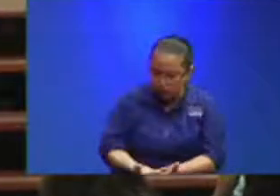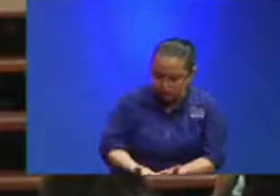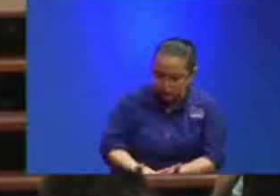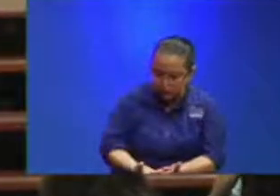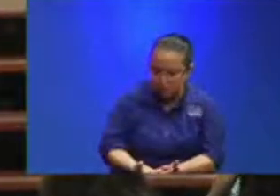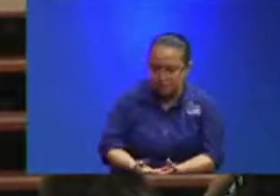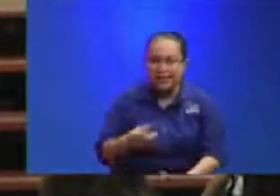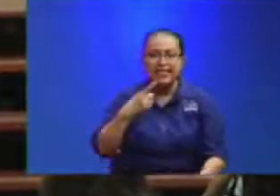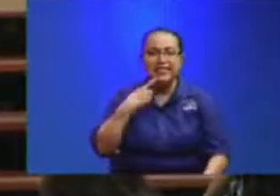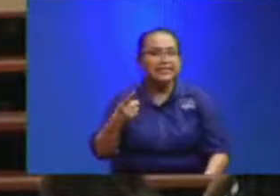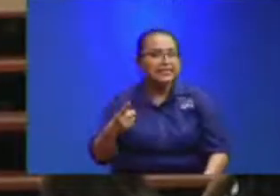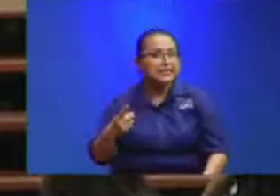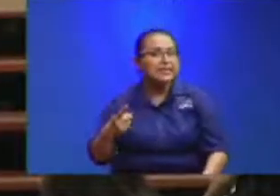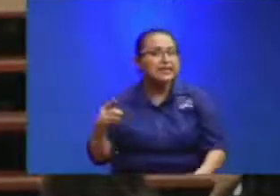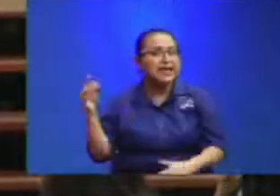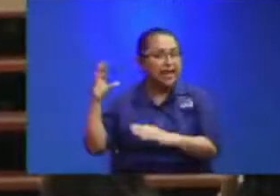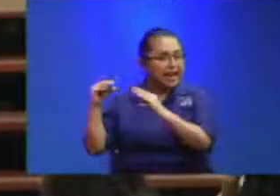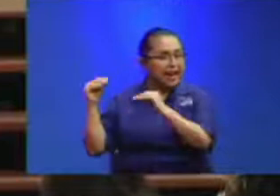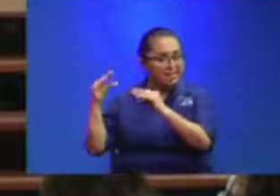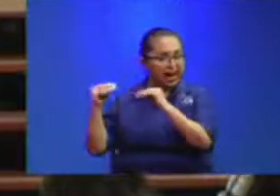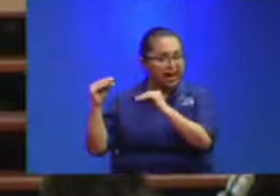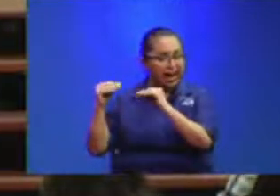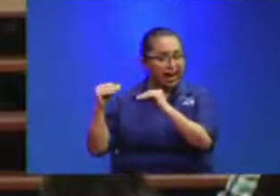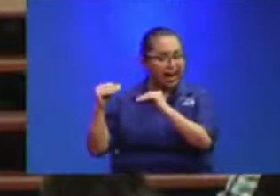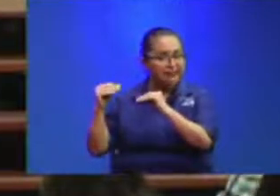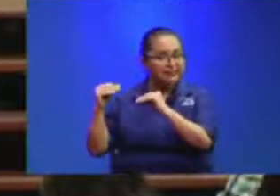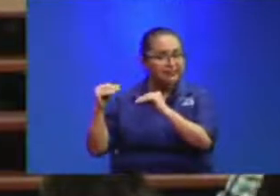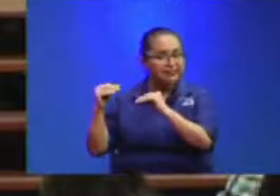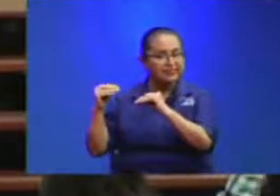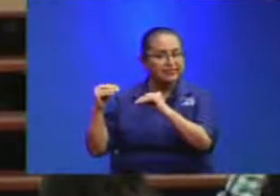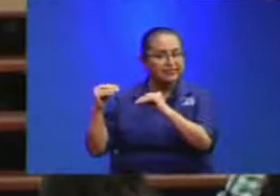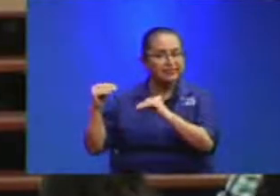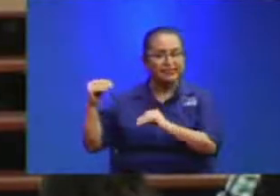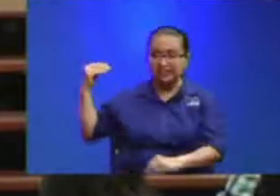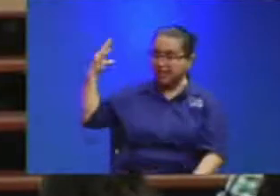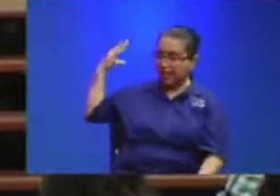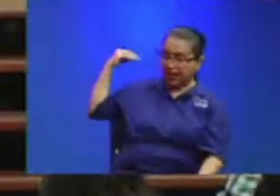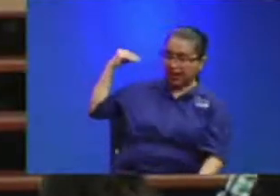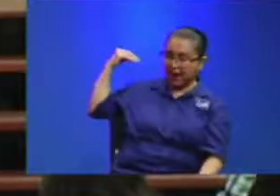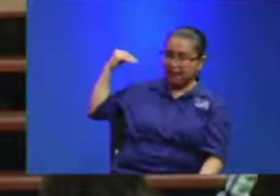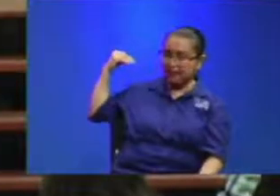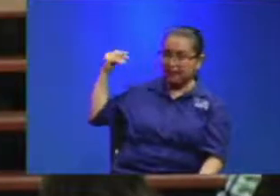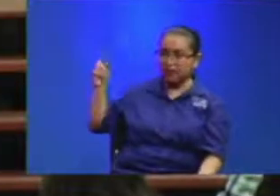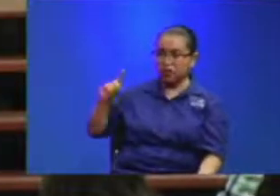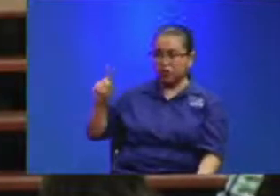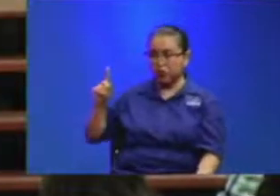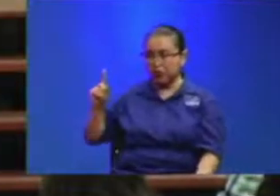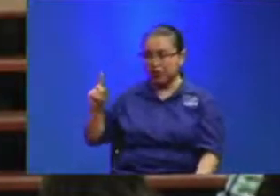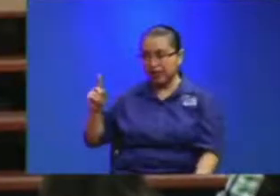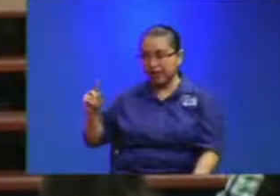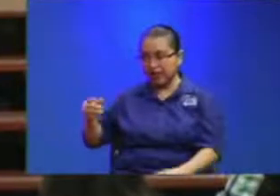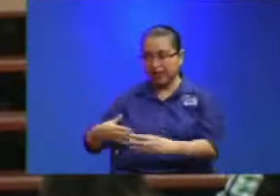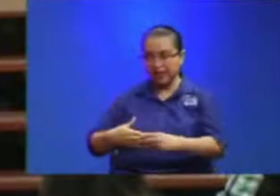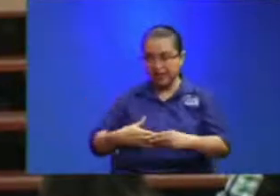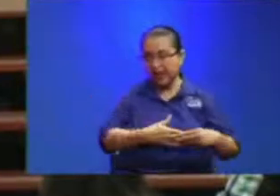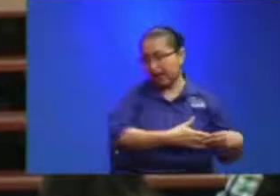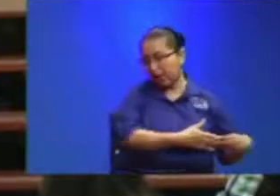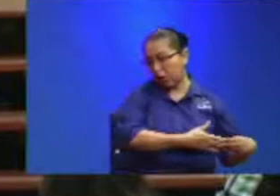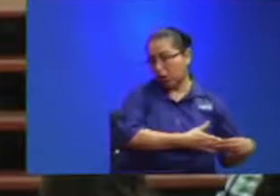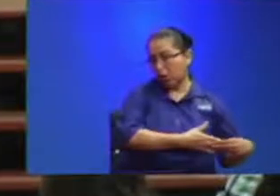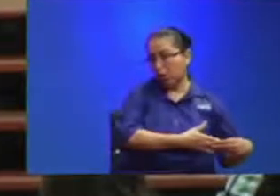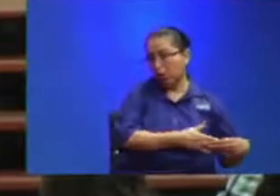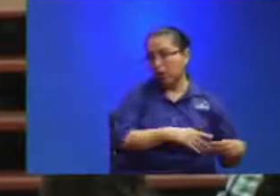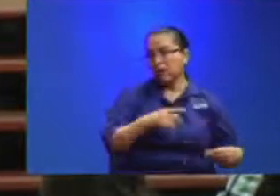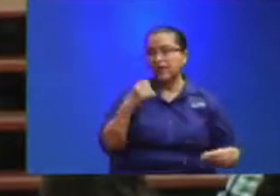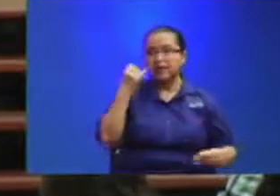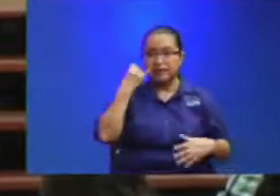dice que le van a hablar voces a sus espaldas diciéndole dónde debe seguir caminando a qué velocidad debe hacerlo lo